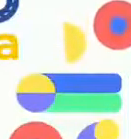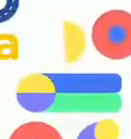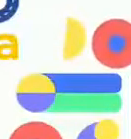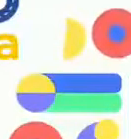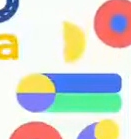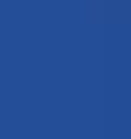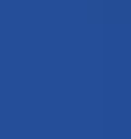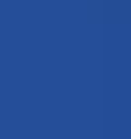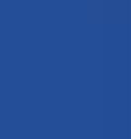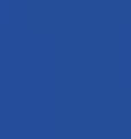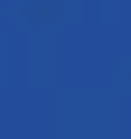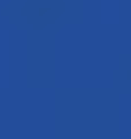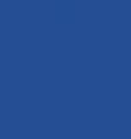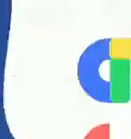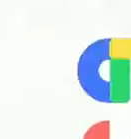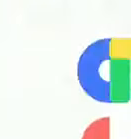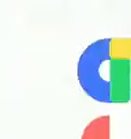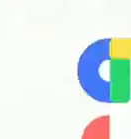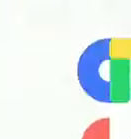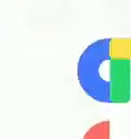casa.